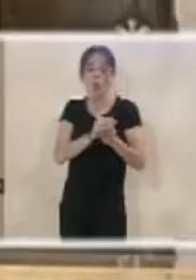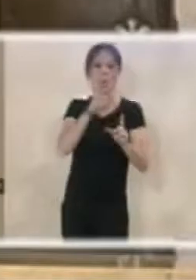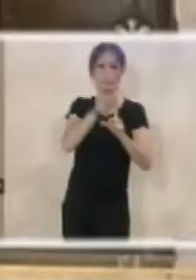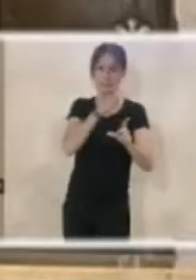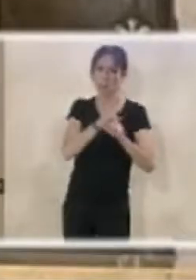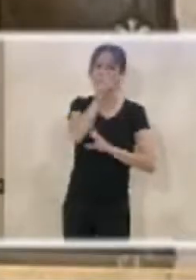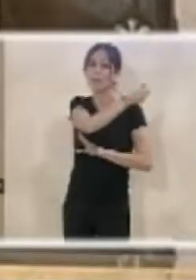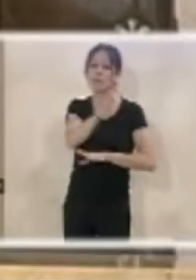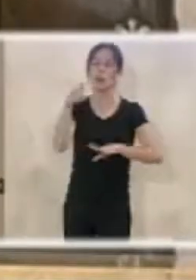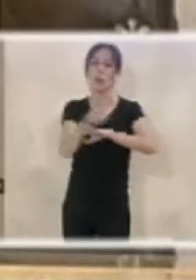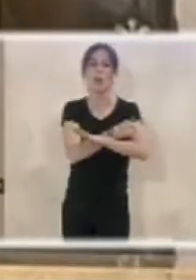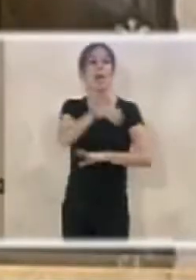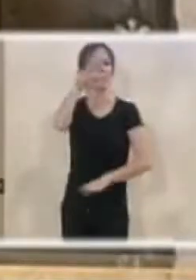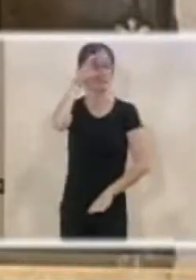ciudadanos,